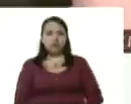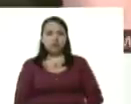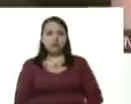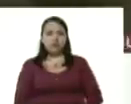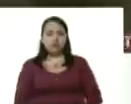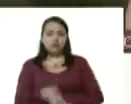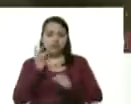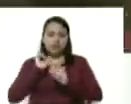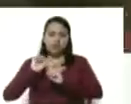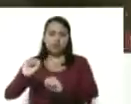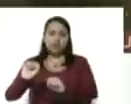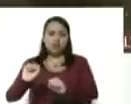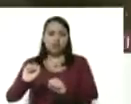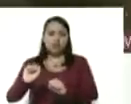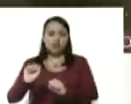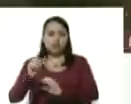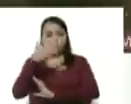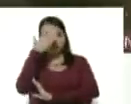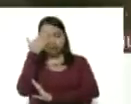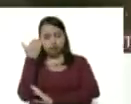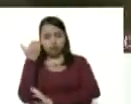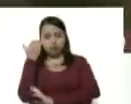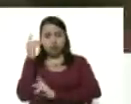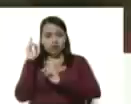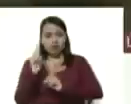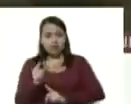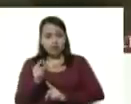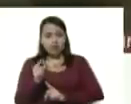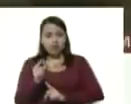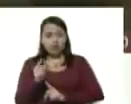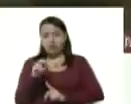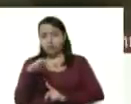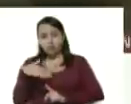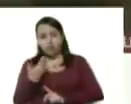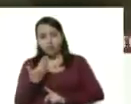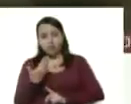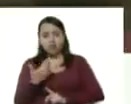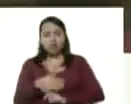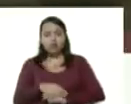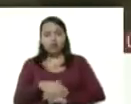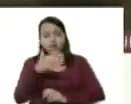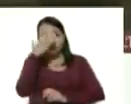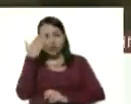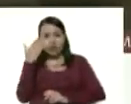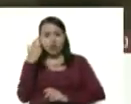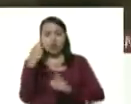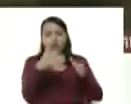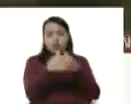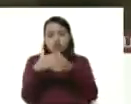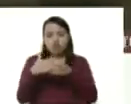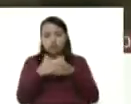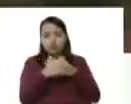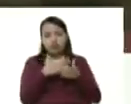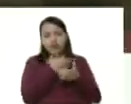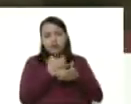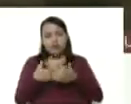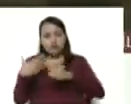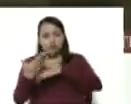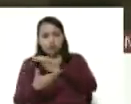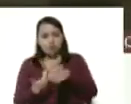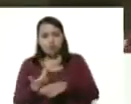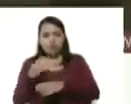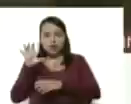evitando, obviando, por supuesto, los factores externos que buscan un conflicto entre